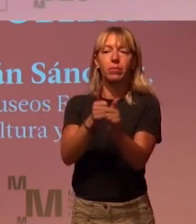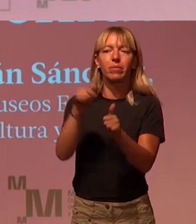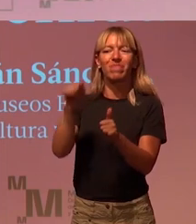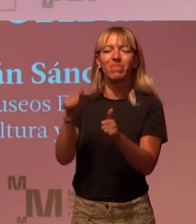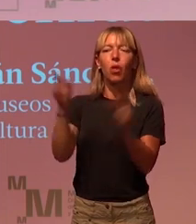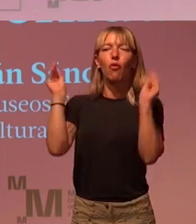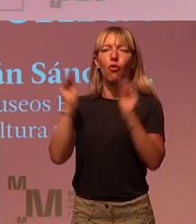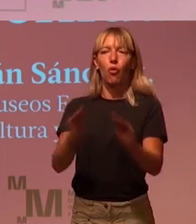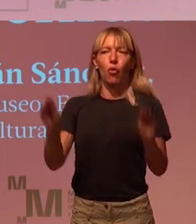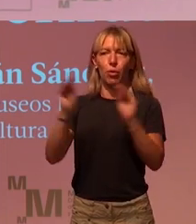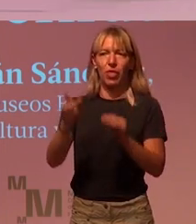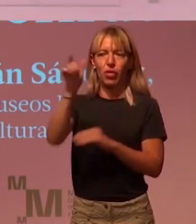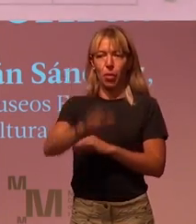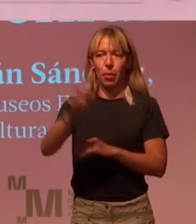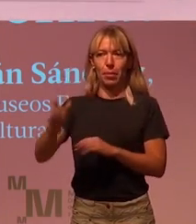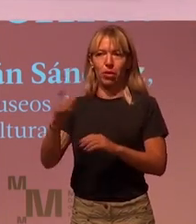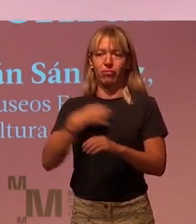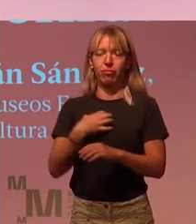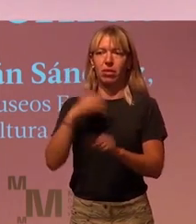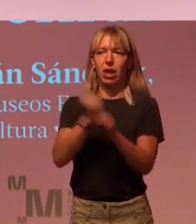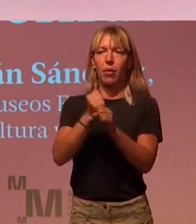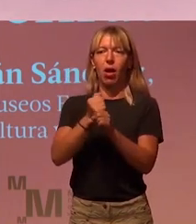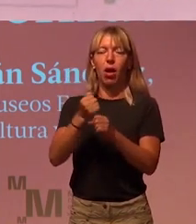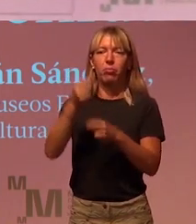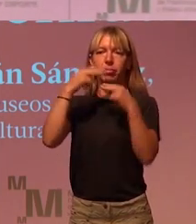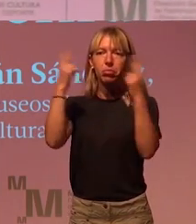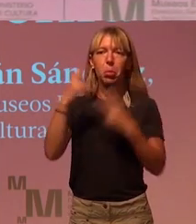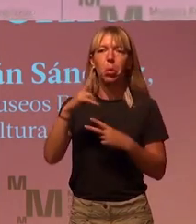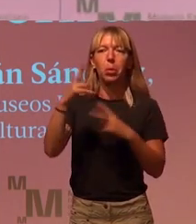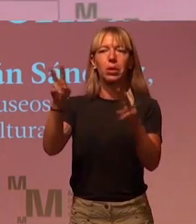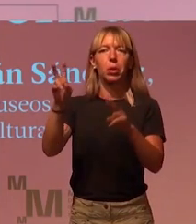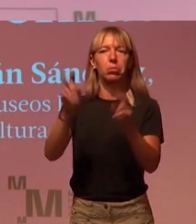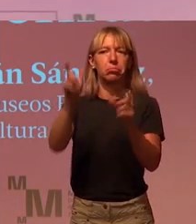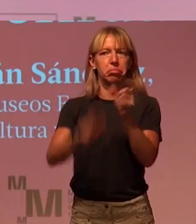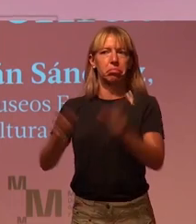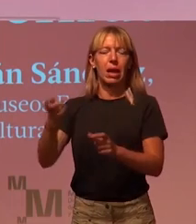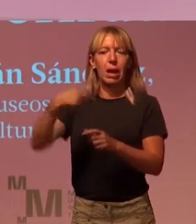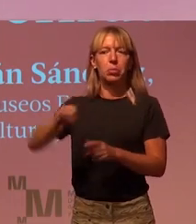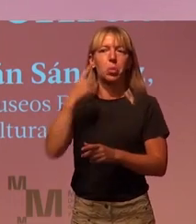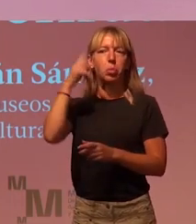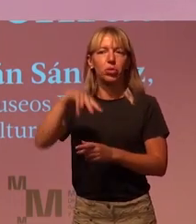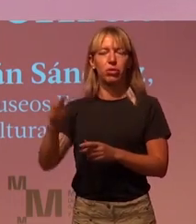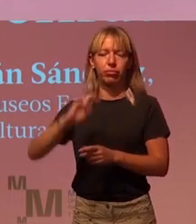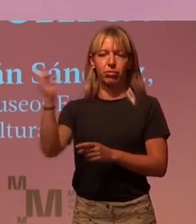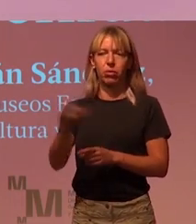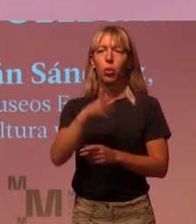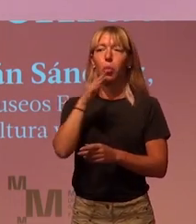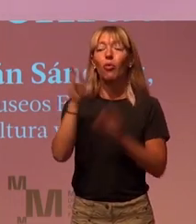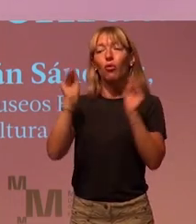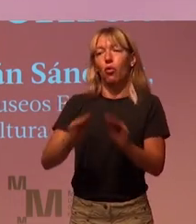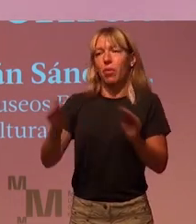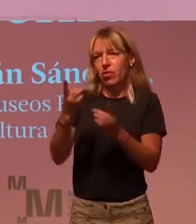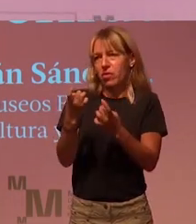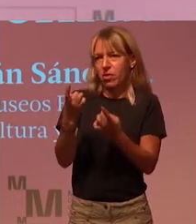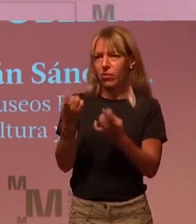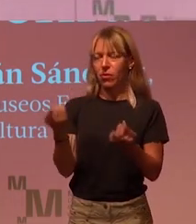la formación del personal que atiende al público en esos museos, para que cuenten con la, bueno, con la